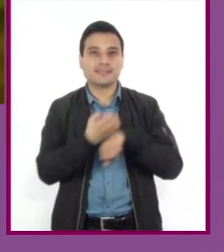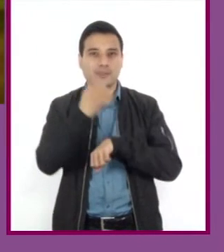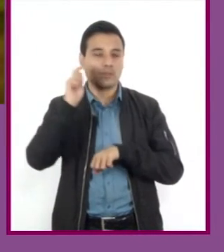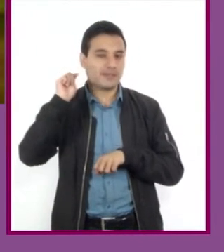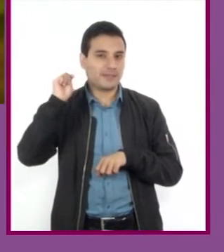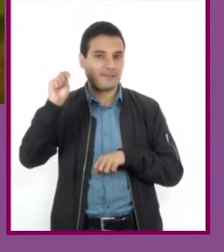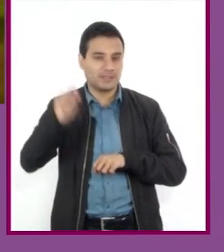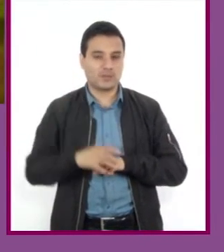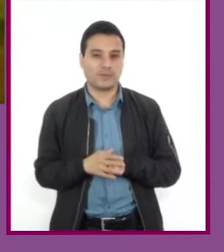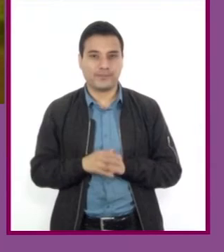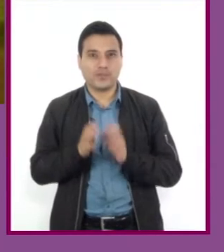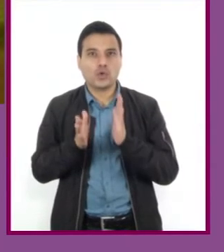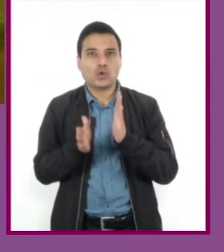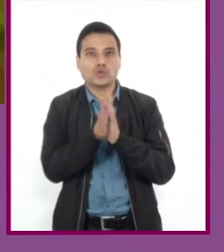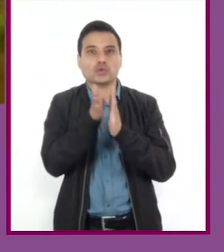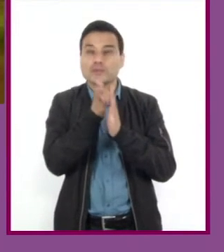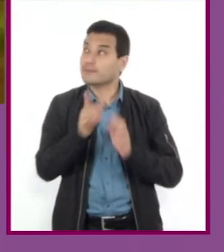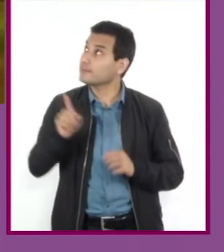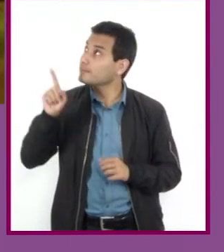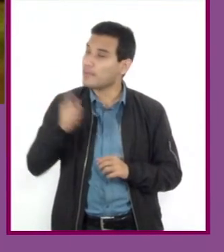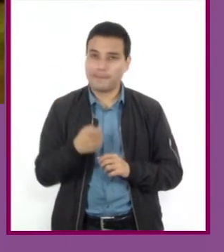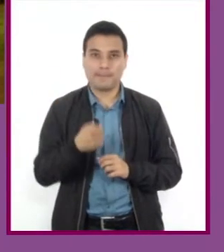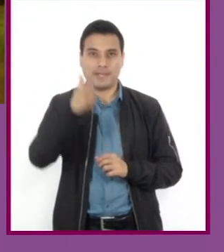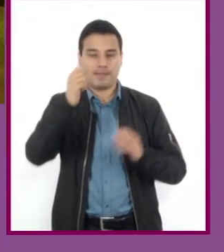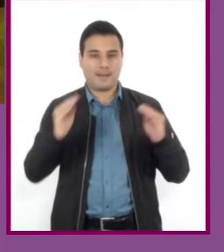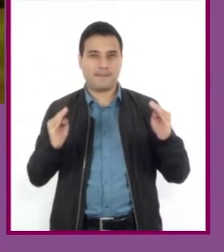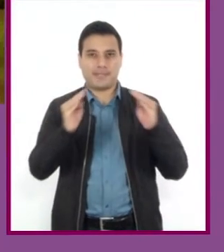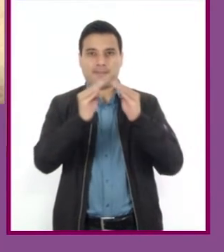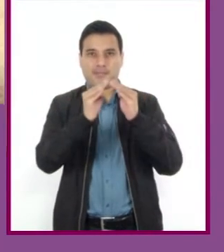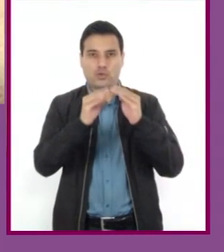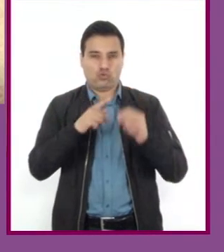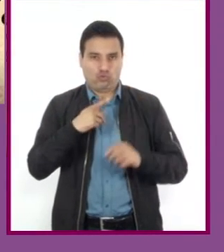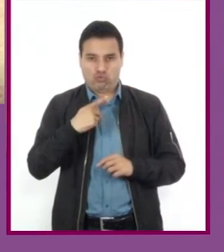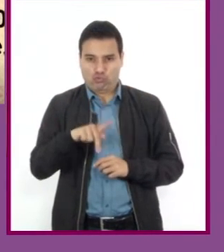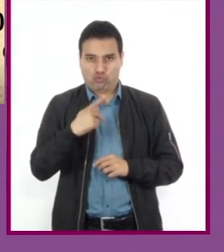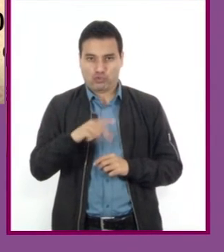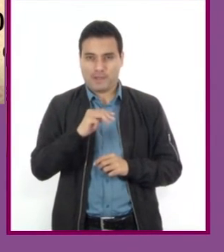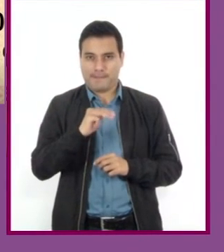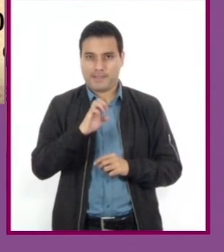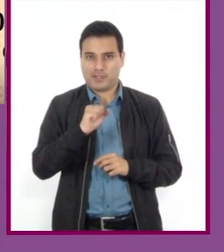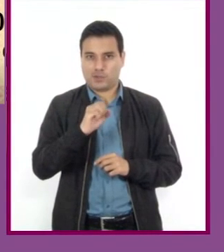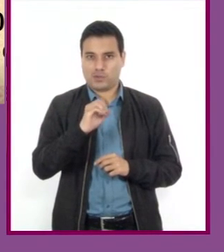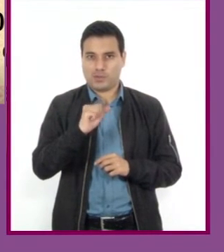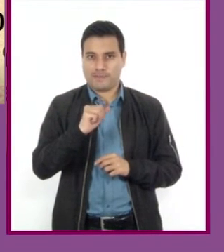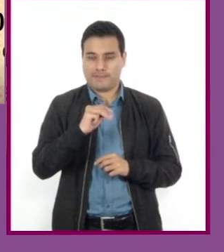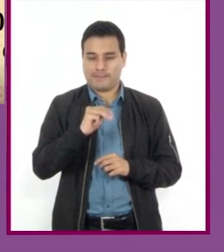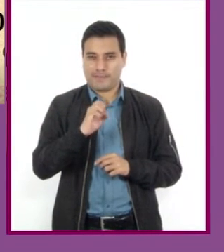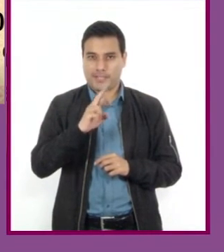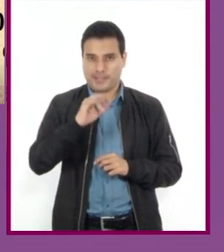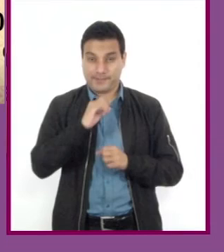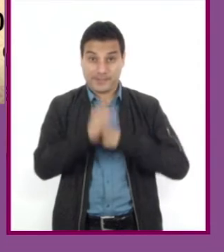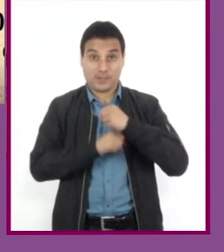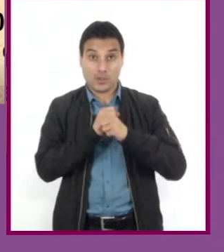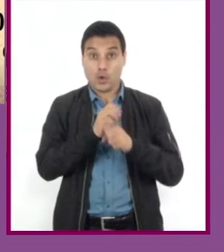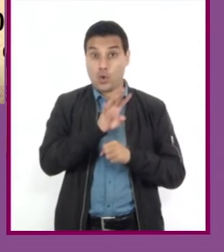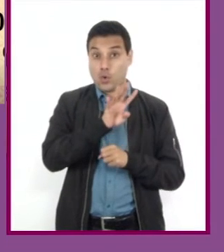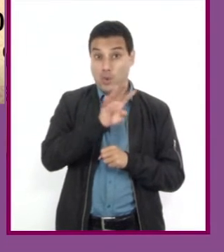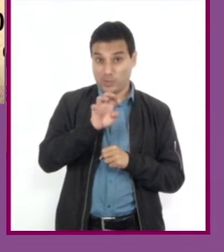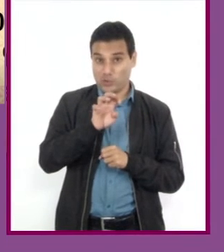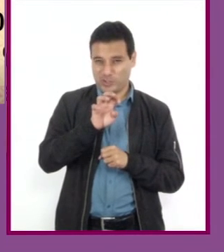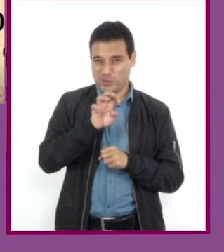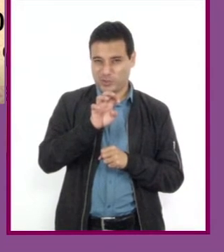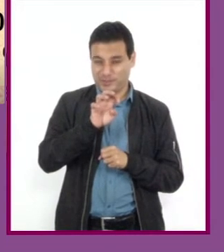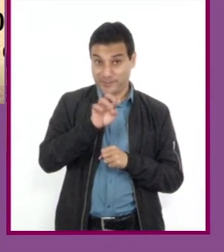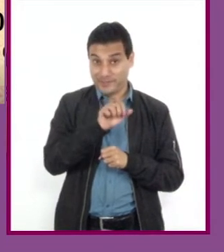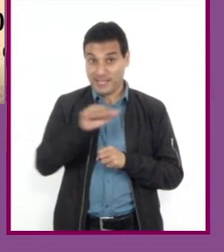donde se construyó la primera pirámide de Mesoamérica. Entre los años 400 antes de nuestra era